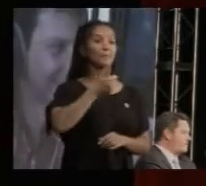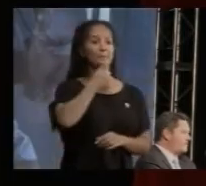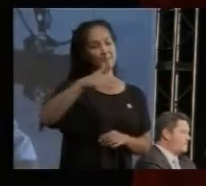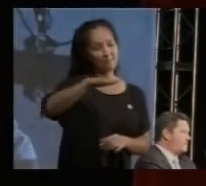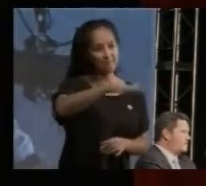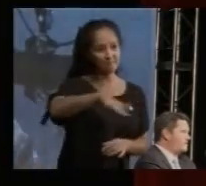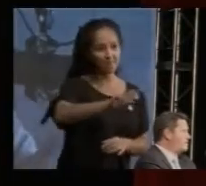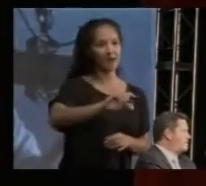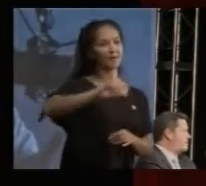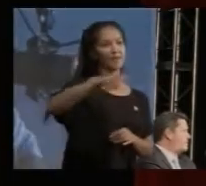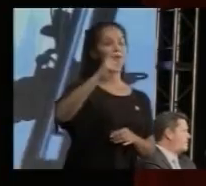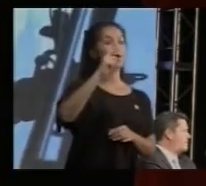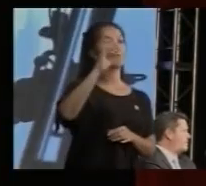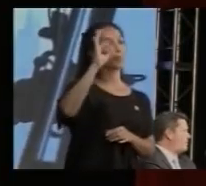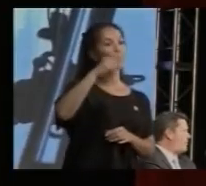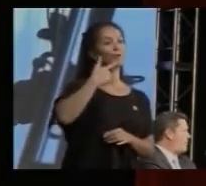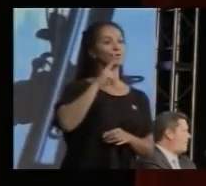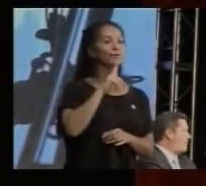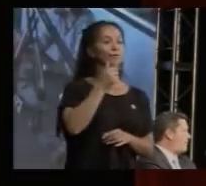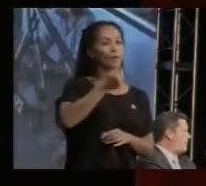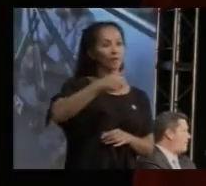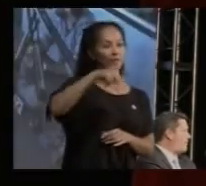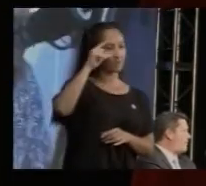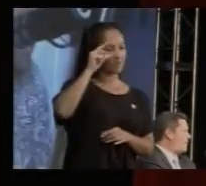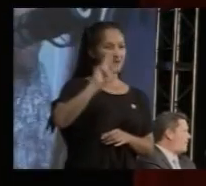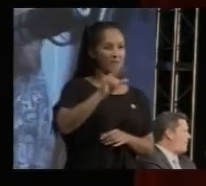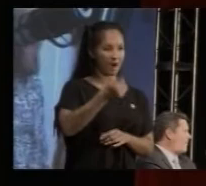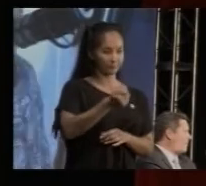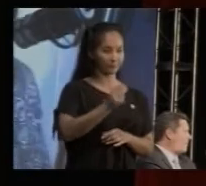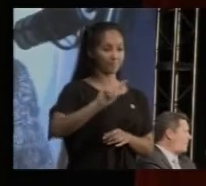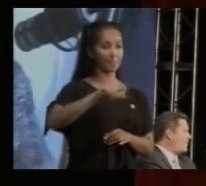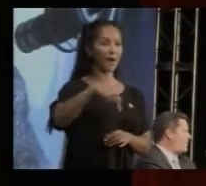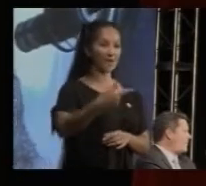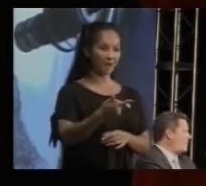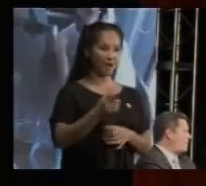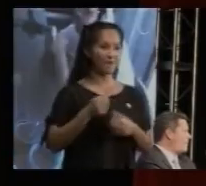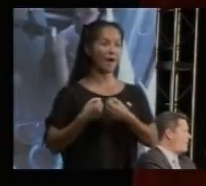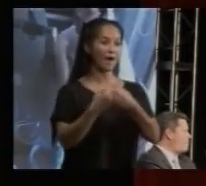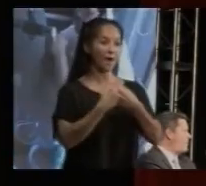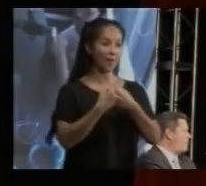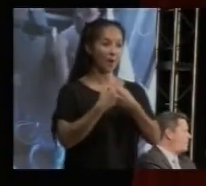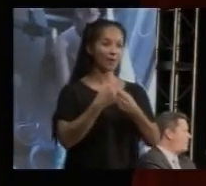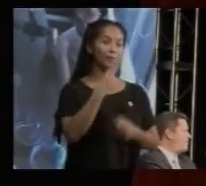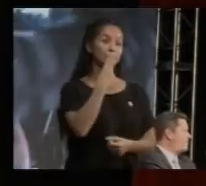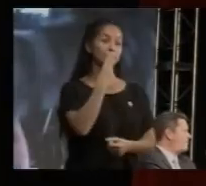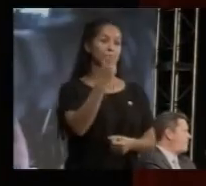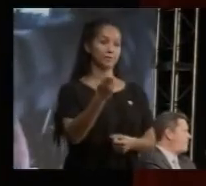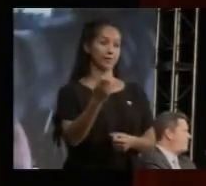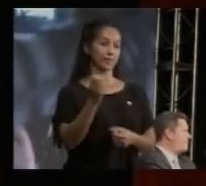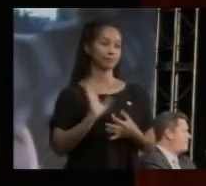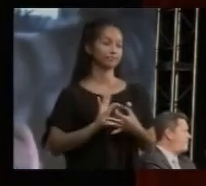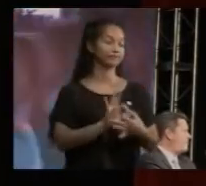costanera. Mañana materializamos un convenio con la empresa de energía de Entre Ríos, donde se nos van a